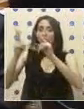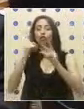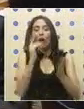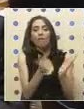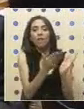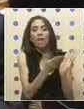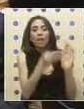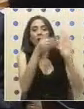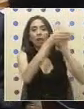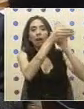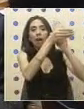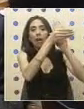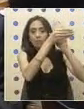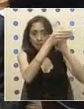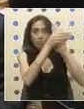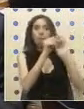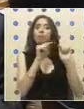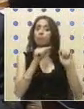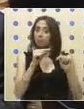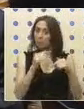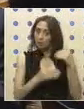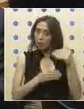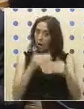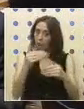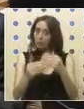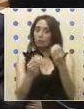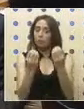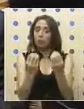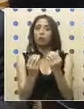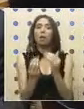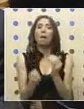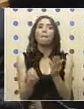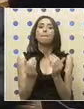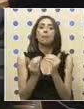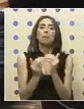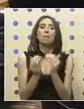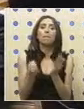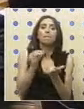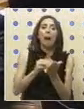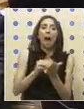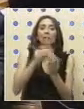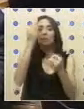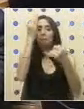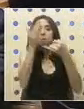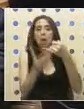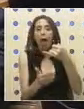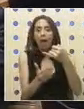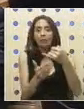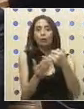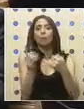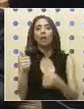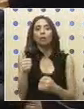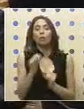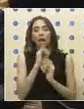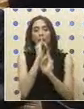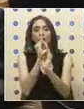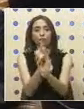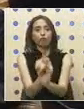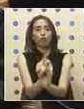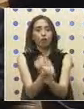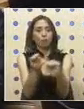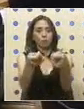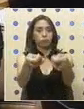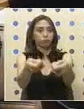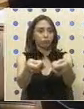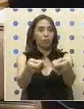Nos parece que se ha avanzado sustantivamente en materia de procedimientos, se han aumentado los plazos para que la autoridad disponga sobre la entrega de información, lo que va a perfeccionar también la